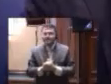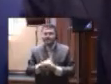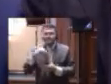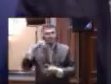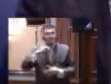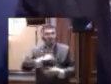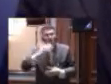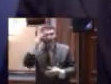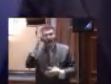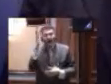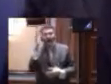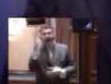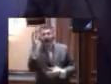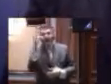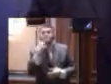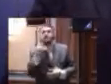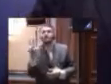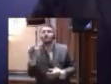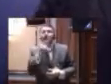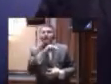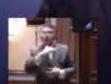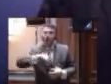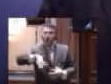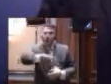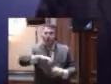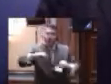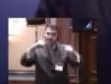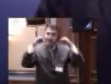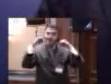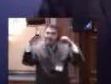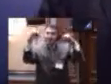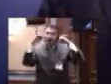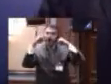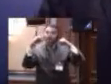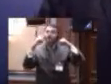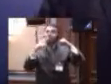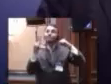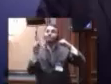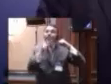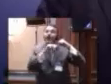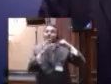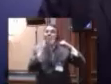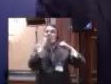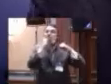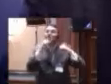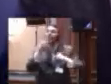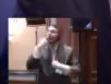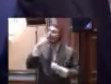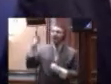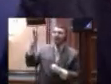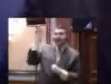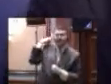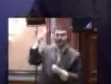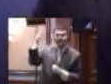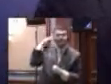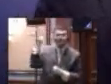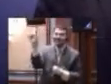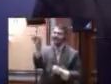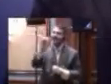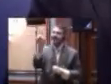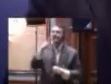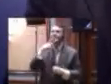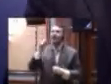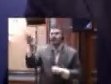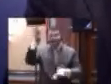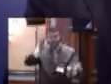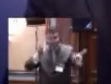yo, no será darle una conceptualización, una teoría al cambio que ha